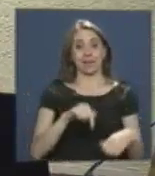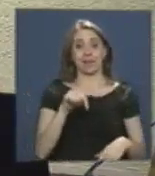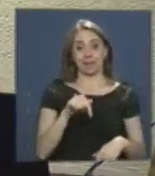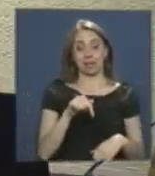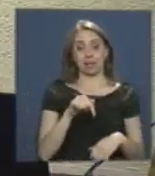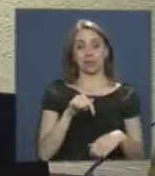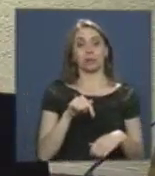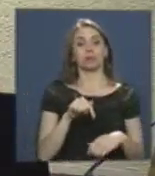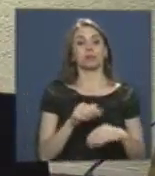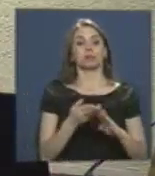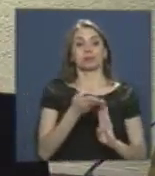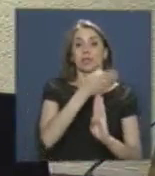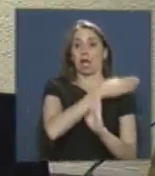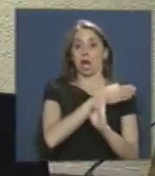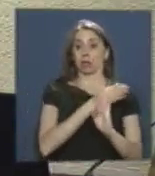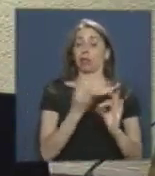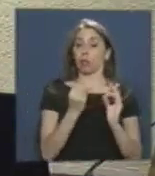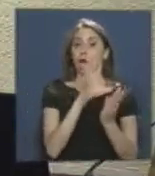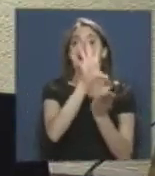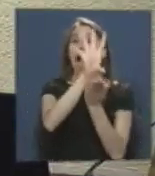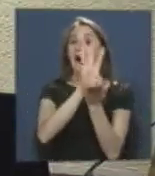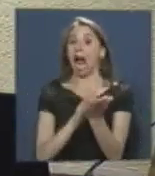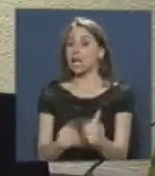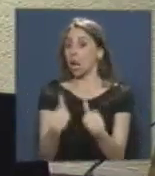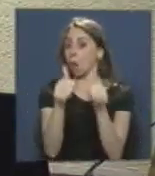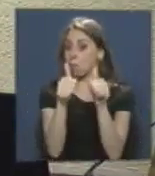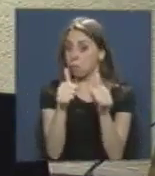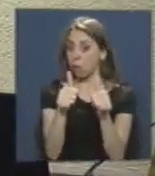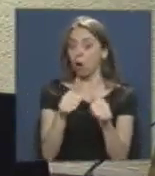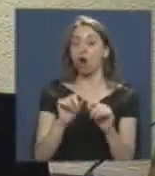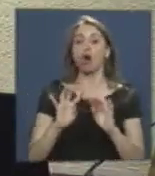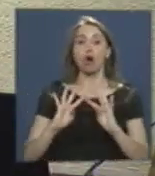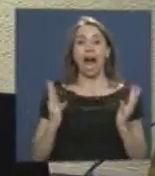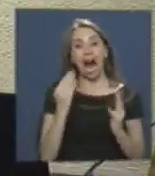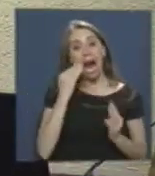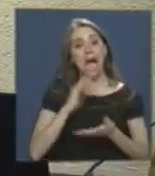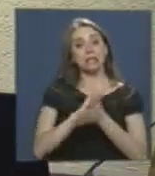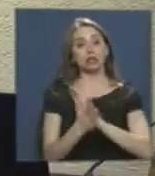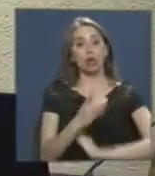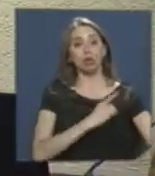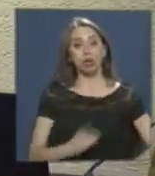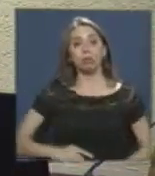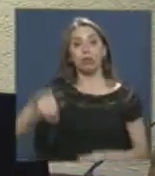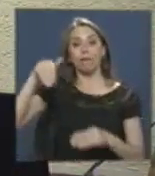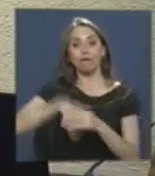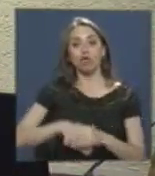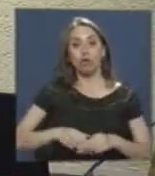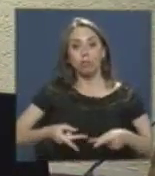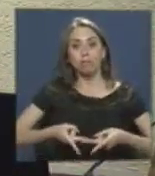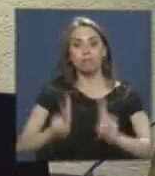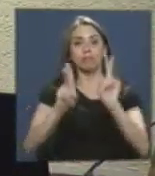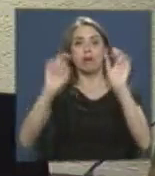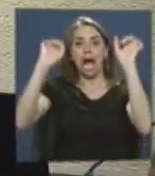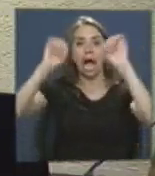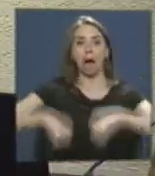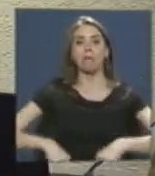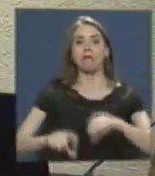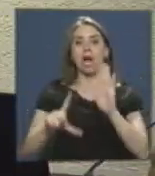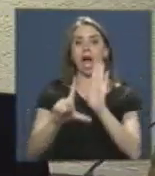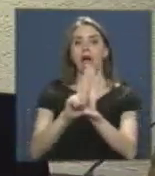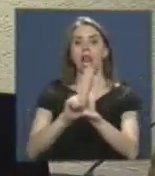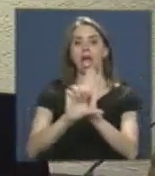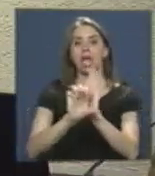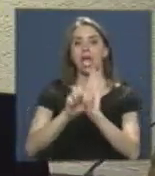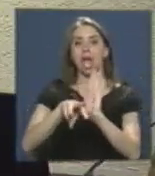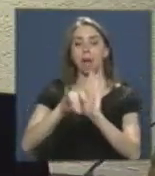una conducta ejemplar desde que votó prácticamente por unanimidad la ley a emilia fundación a